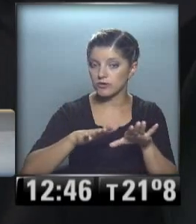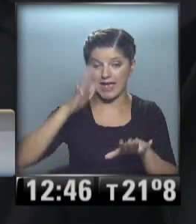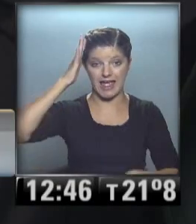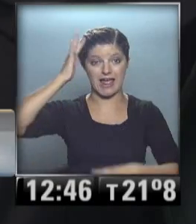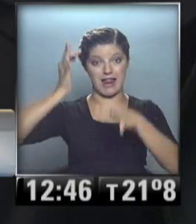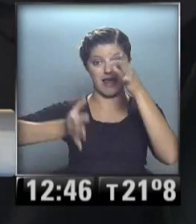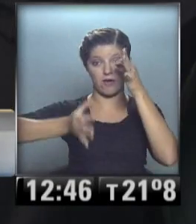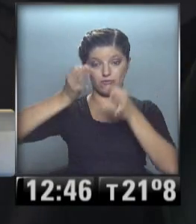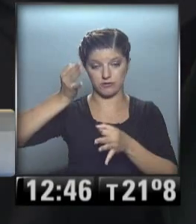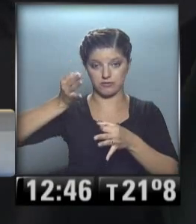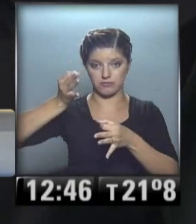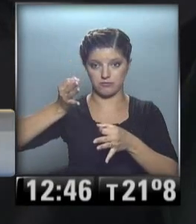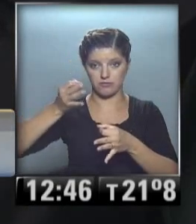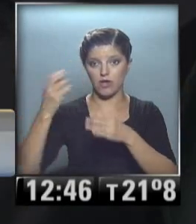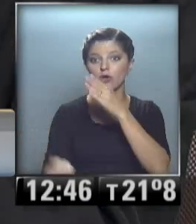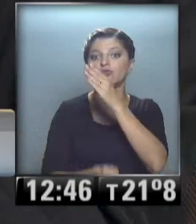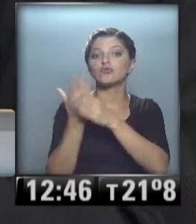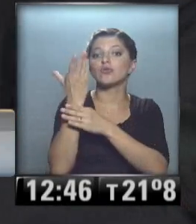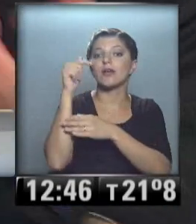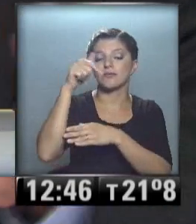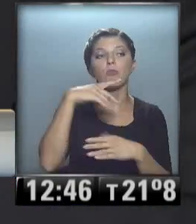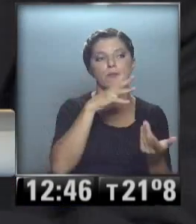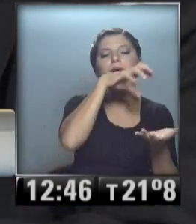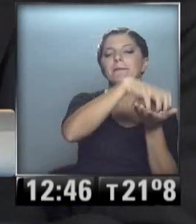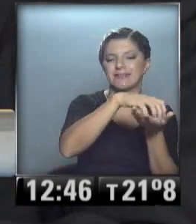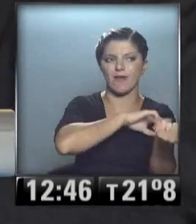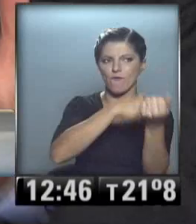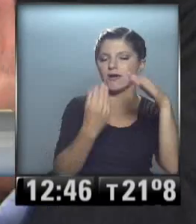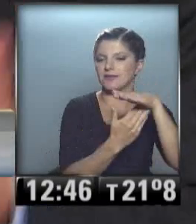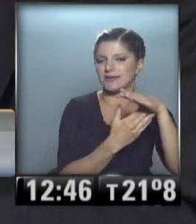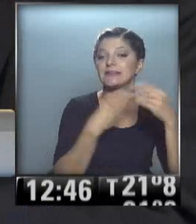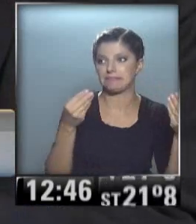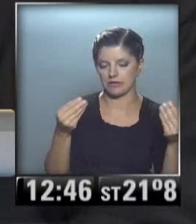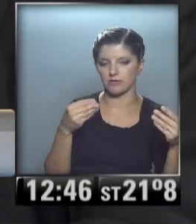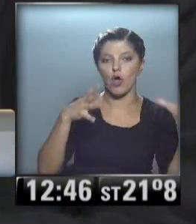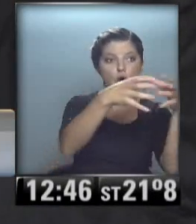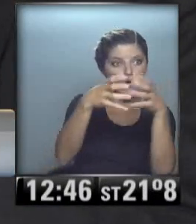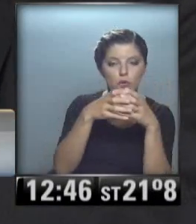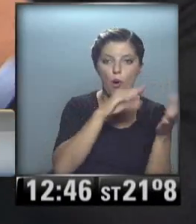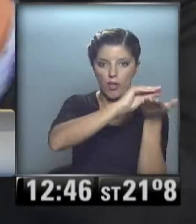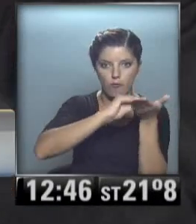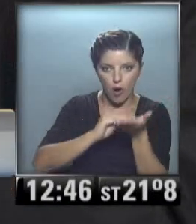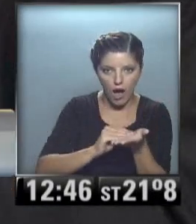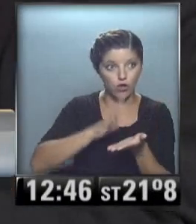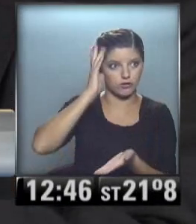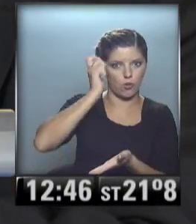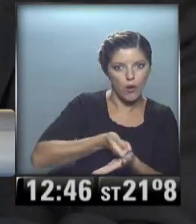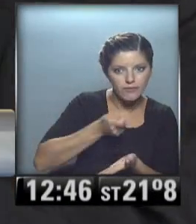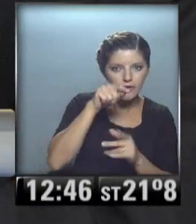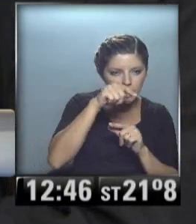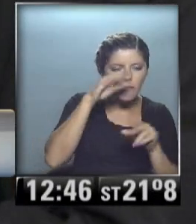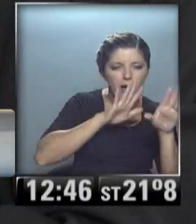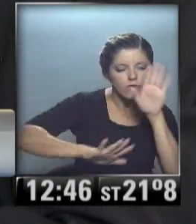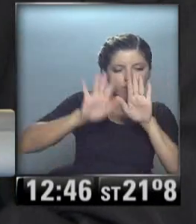genera, digamos, estos grandes monopolios que hicieron. Contrataron a estudios de abogados y juristas para que le elaboraran una